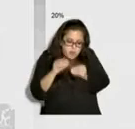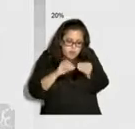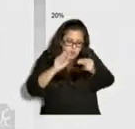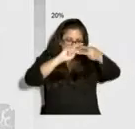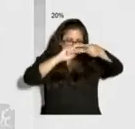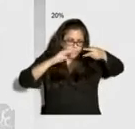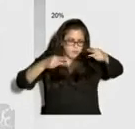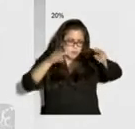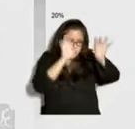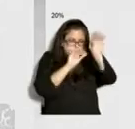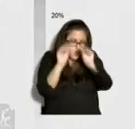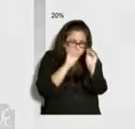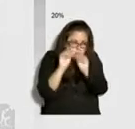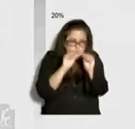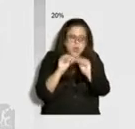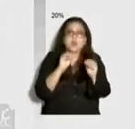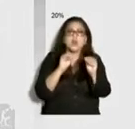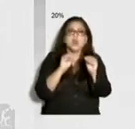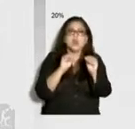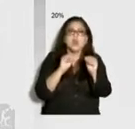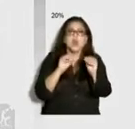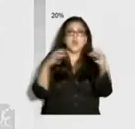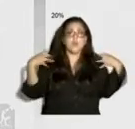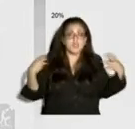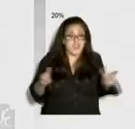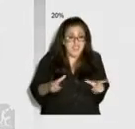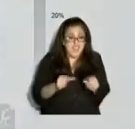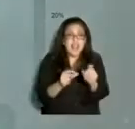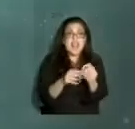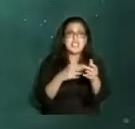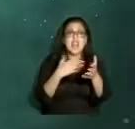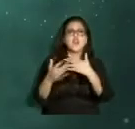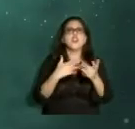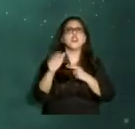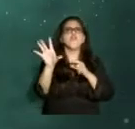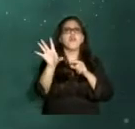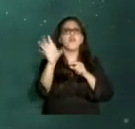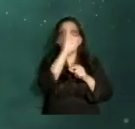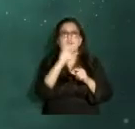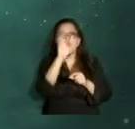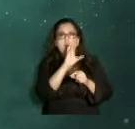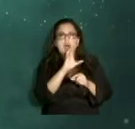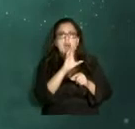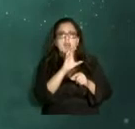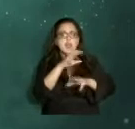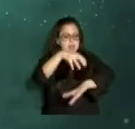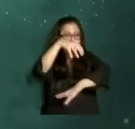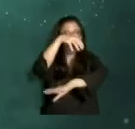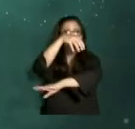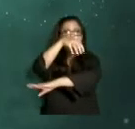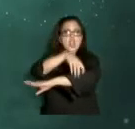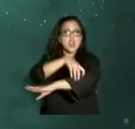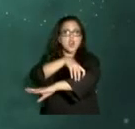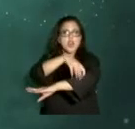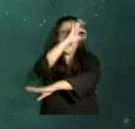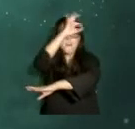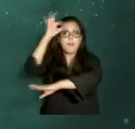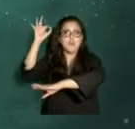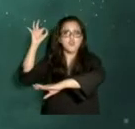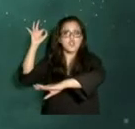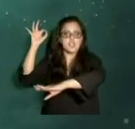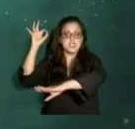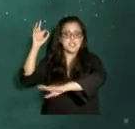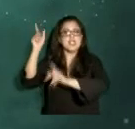esos genes en la población de chilenos? La vamos a buscar en las regiones del genoma de origen mapuche de